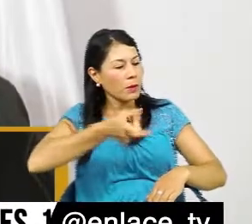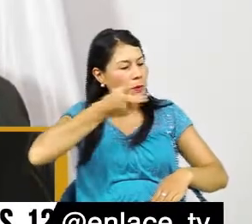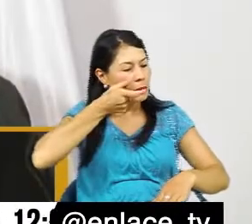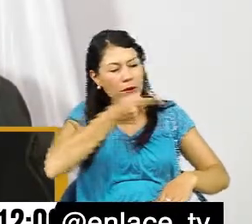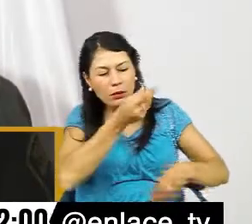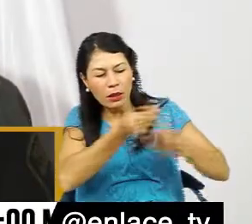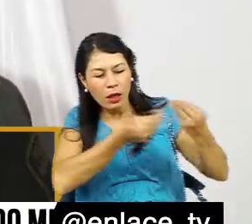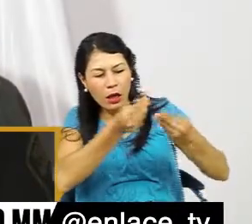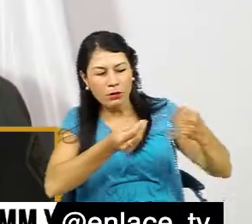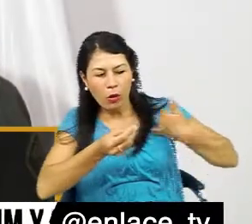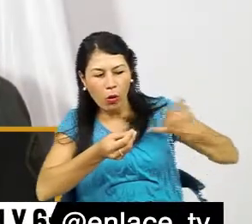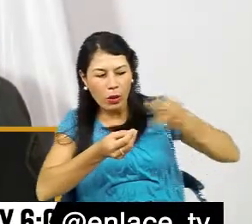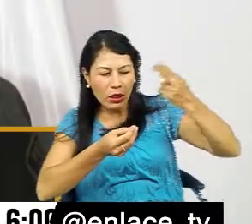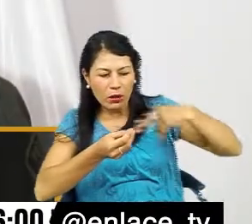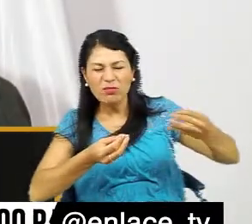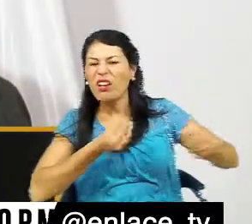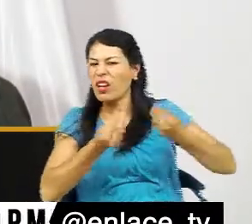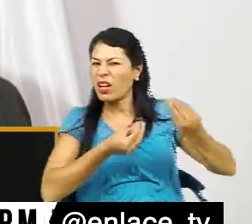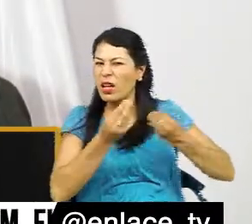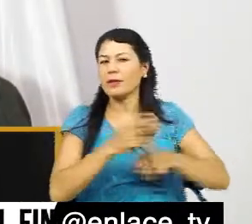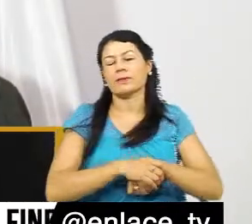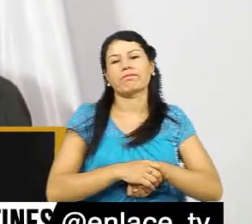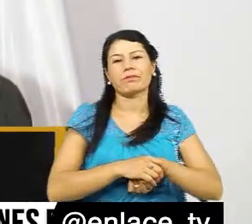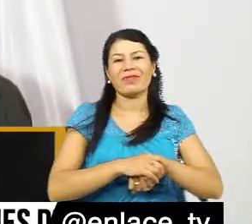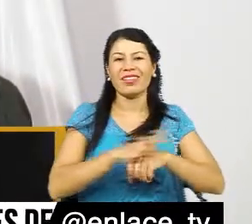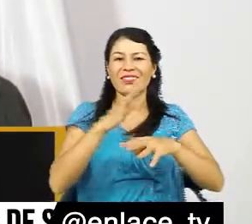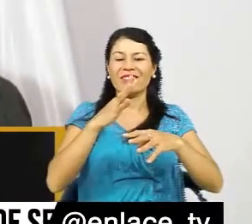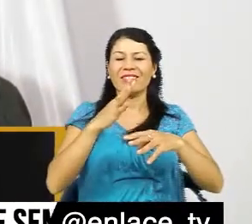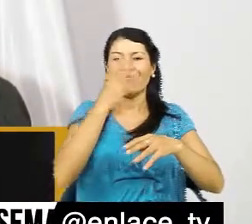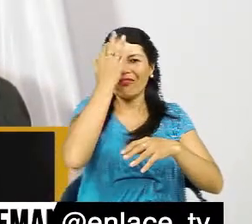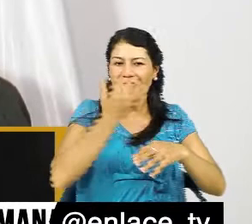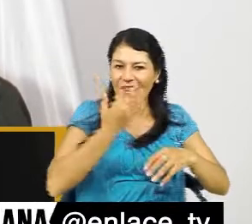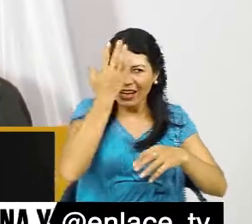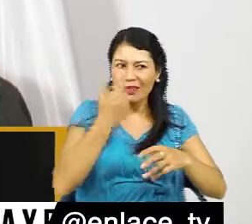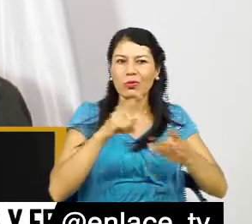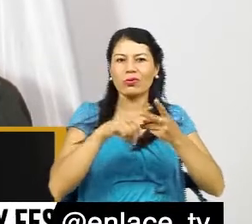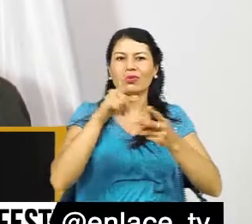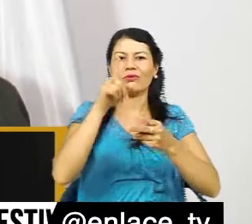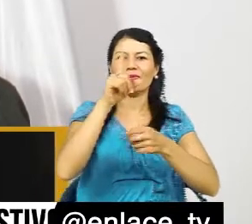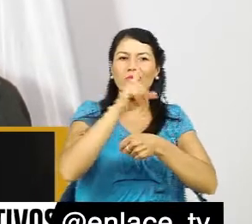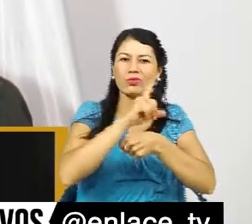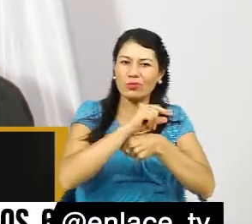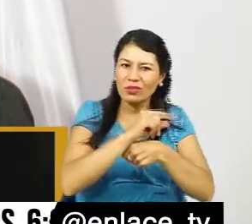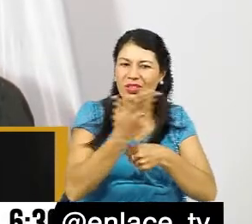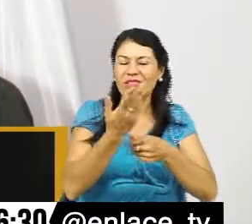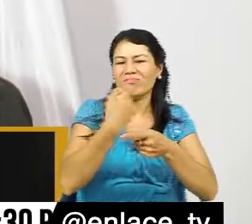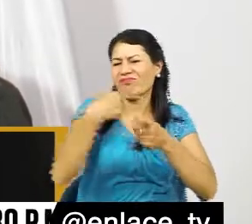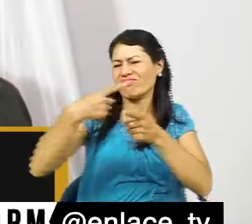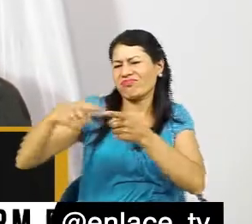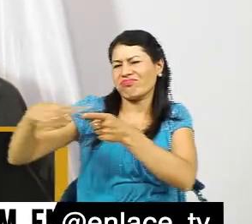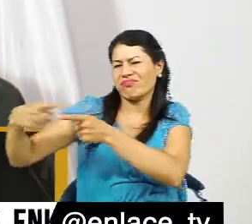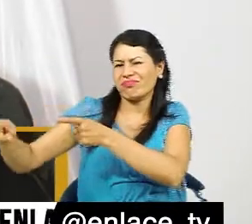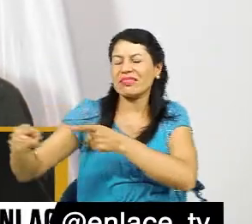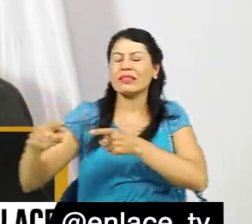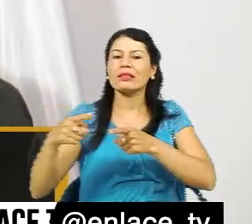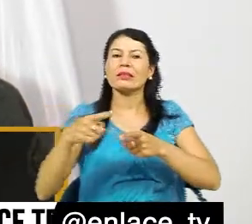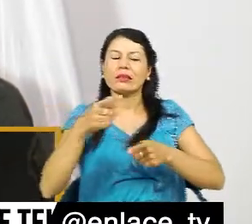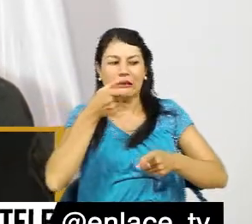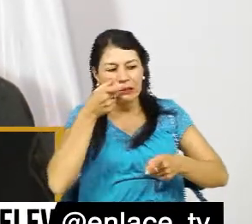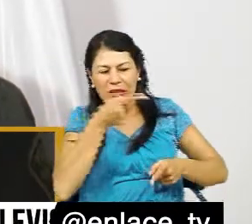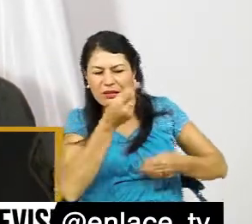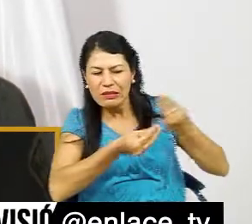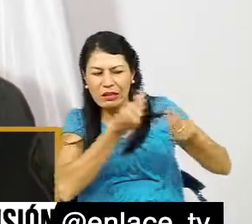influye mucho el tema de las redes sociales. Es muy importante estar el padre, el acudiente o la persona quien tiene la custodia a cargo de niños, niñas y